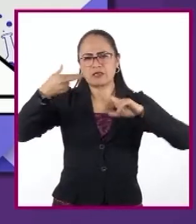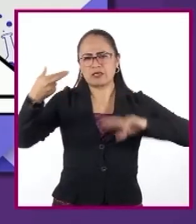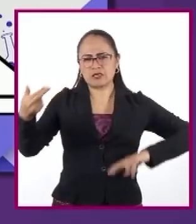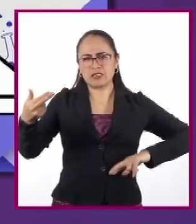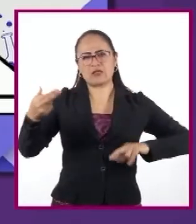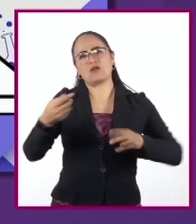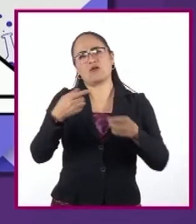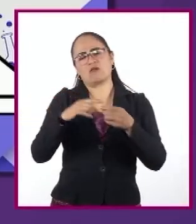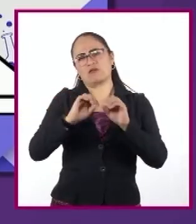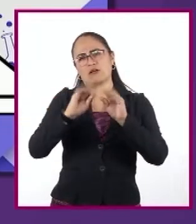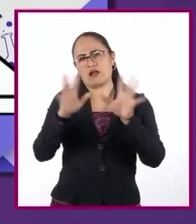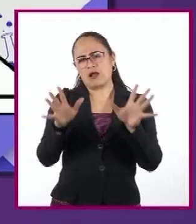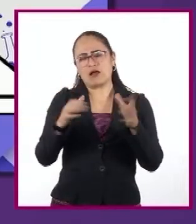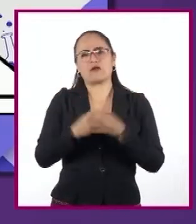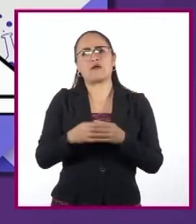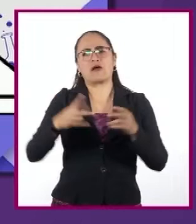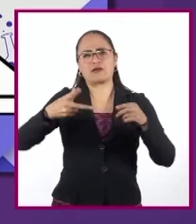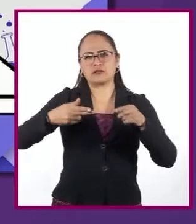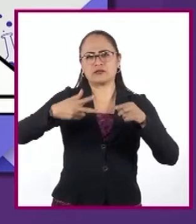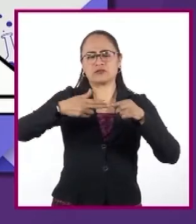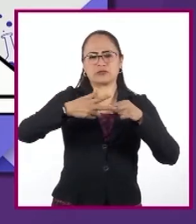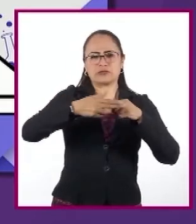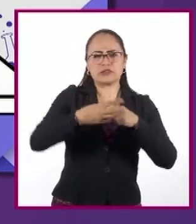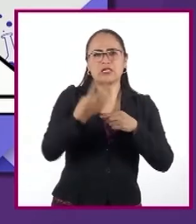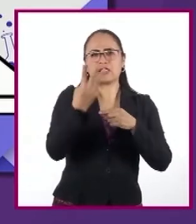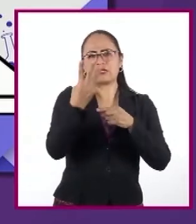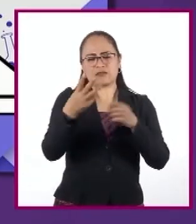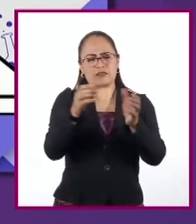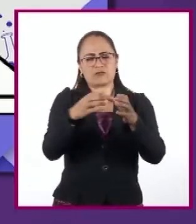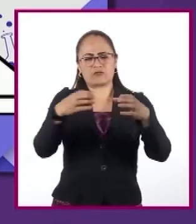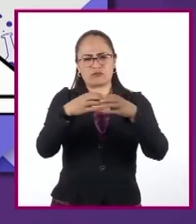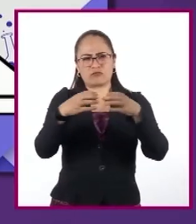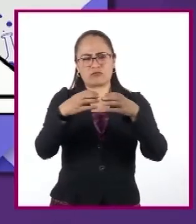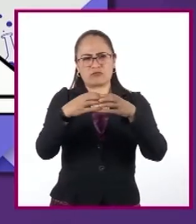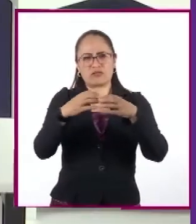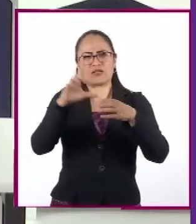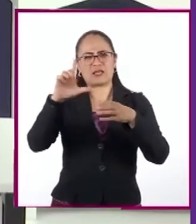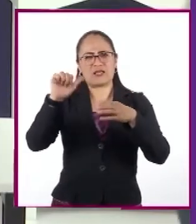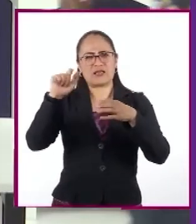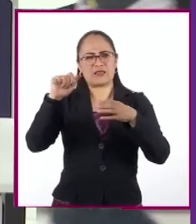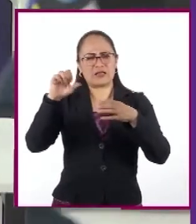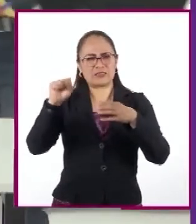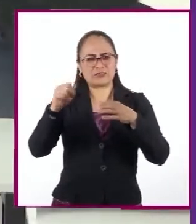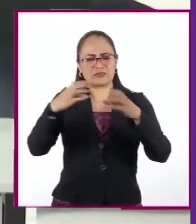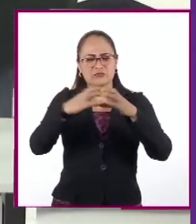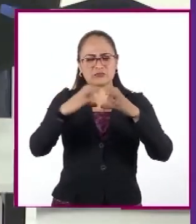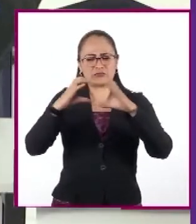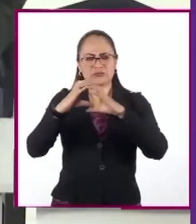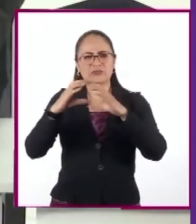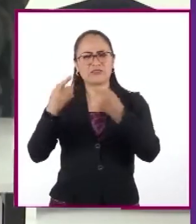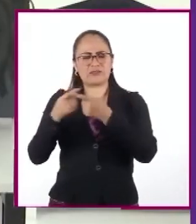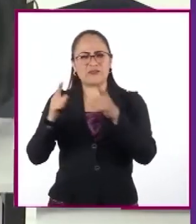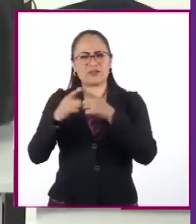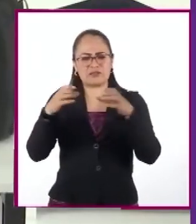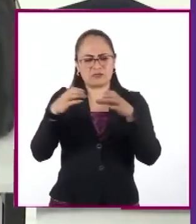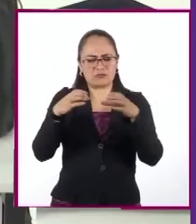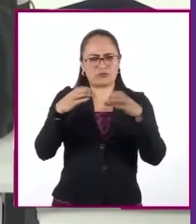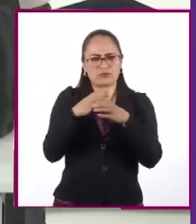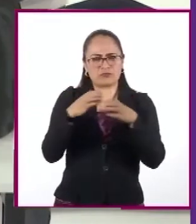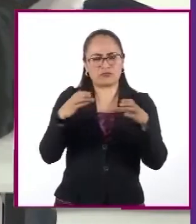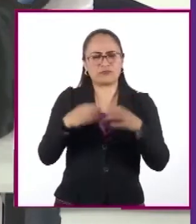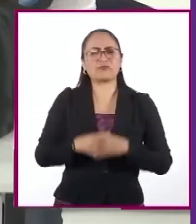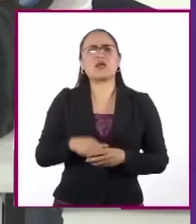transparente, pinzas, 3 latas con una diferencia de 2 centímetros de diámetro. Maestro Marco, ¿por qué viene tan